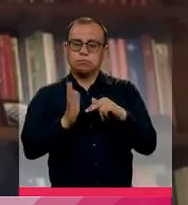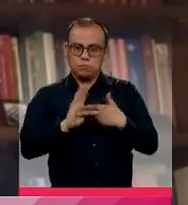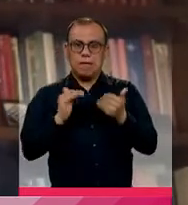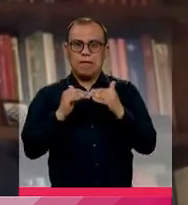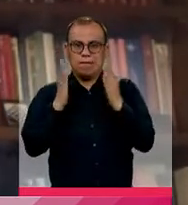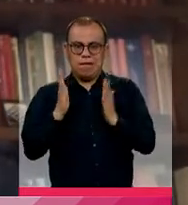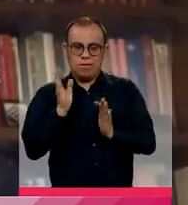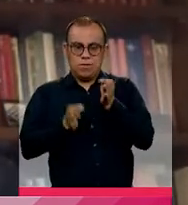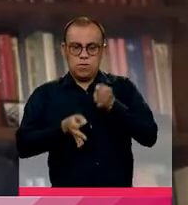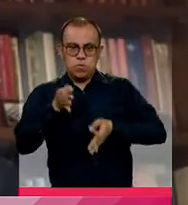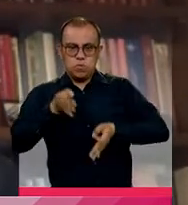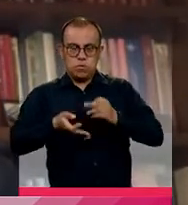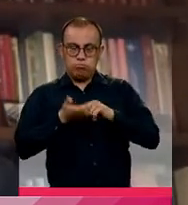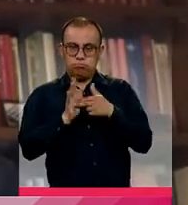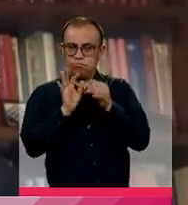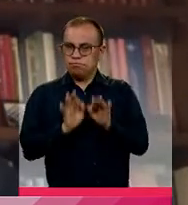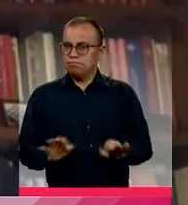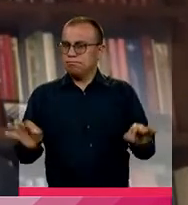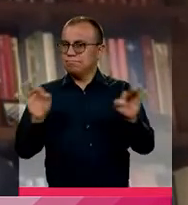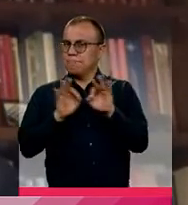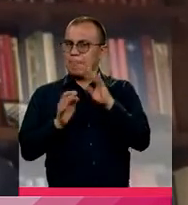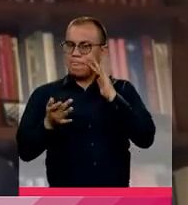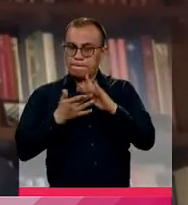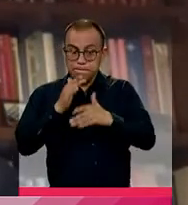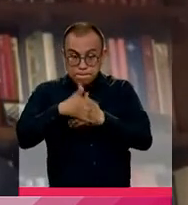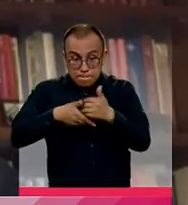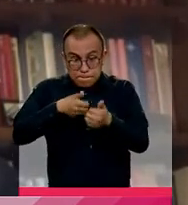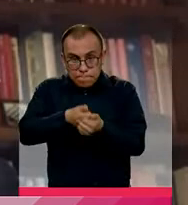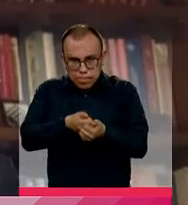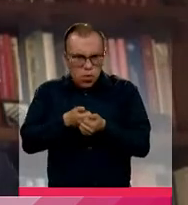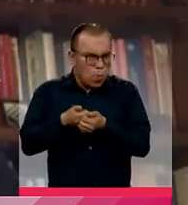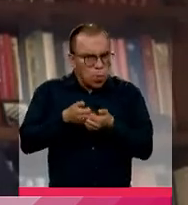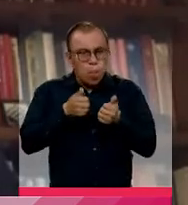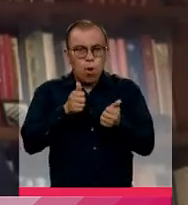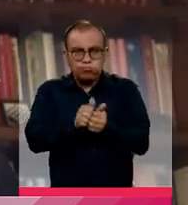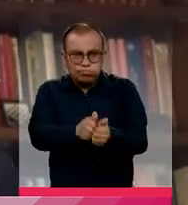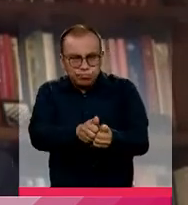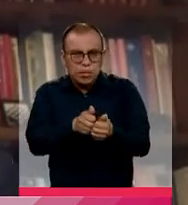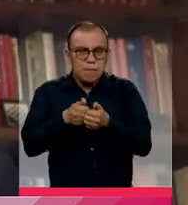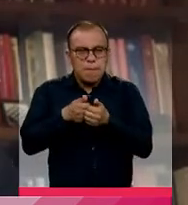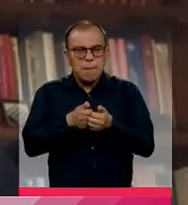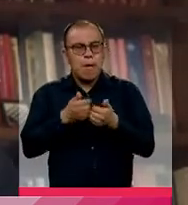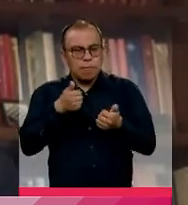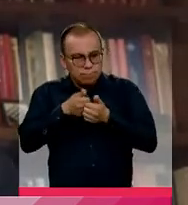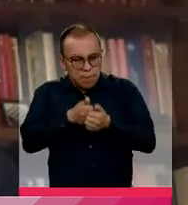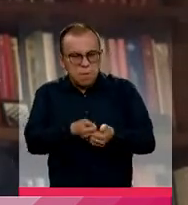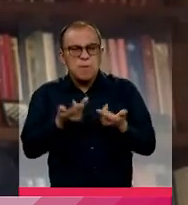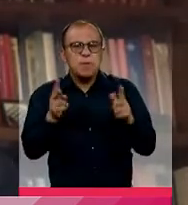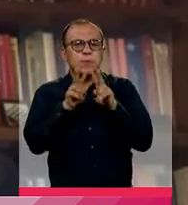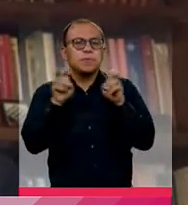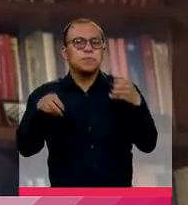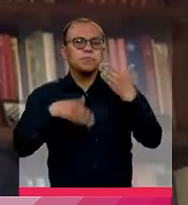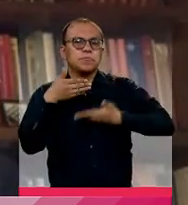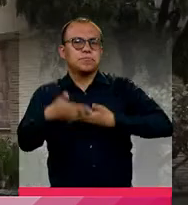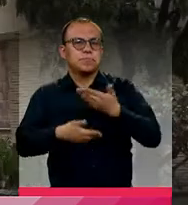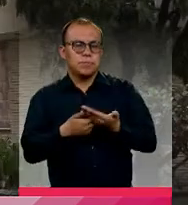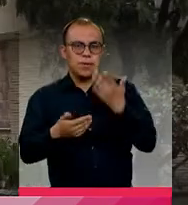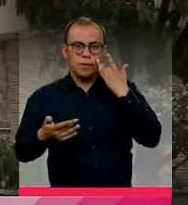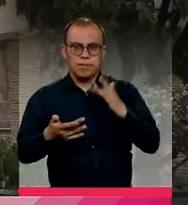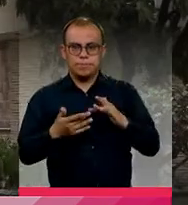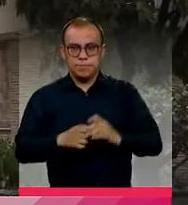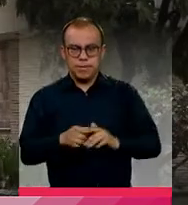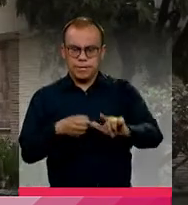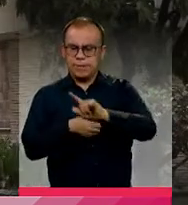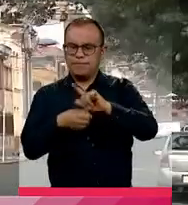jugado un papel muy importante y los mediadores han jugado un papel muy importante precisamente para evitar que este tipo de arbitrariedades cometan las